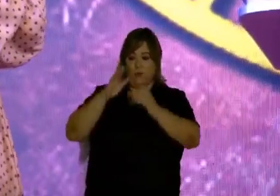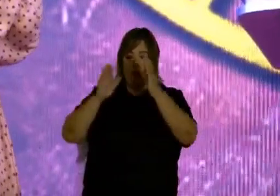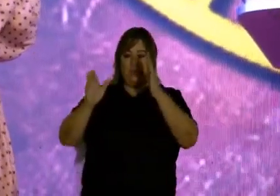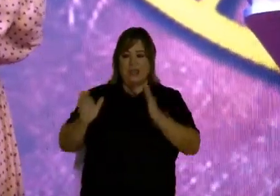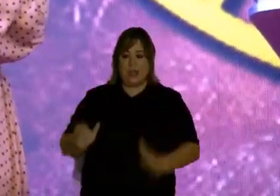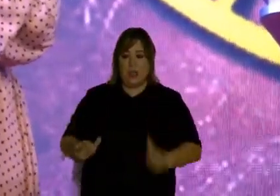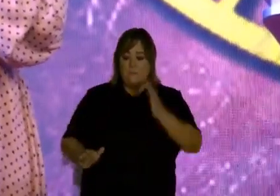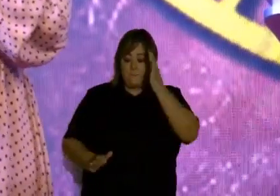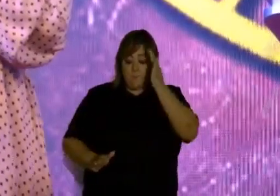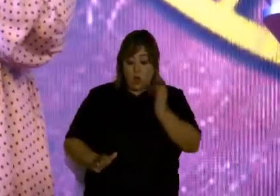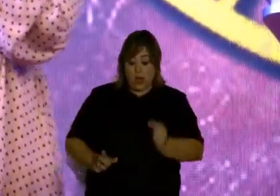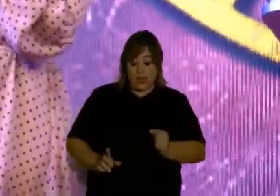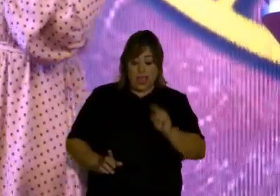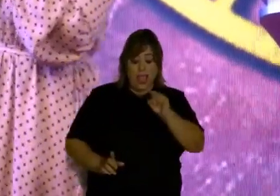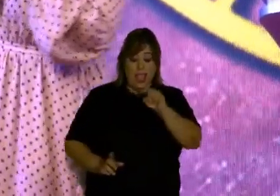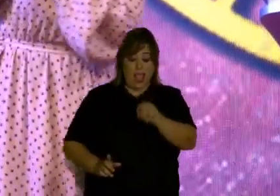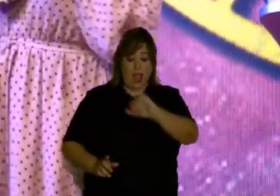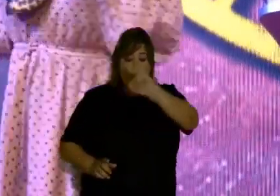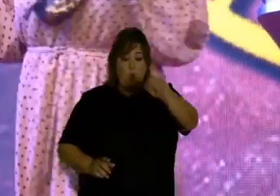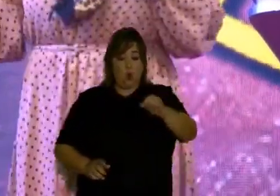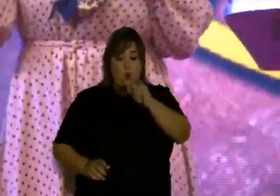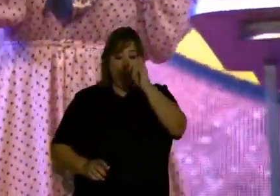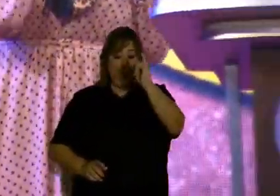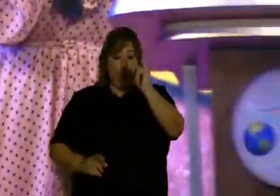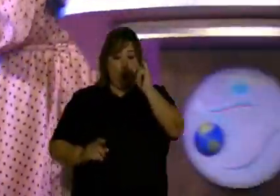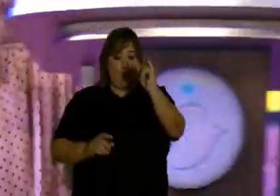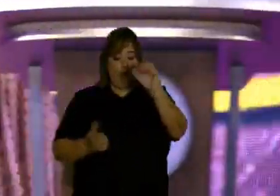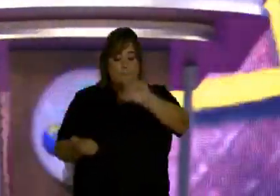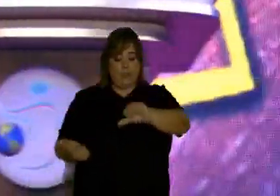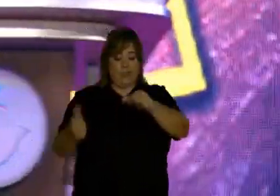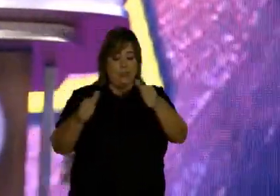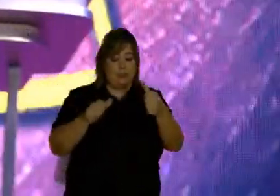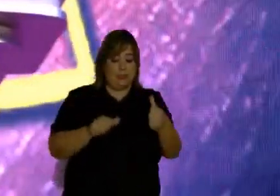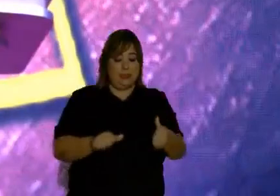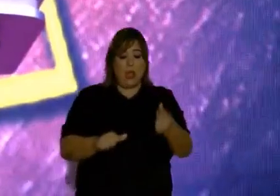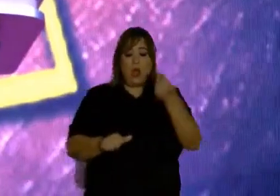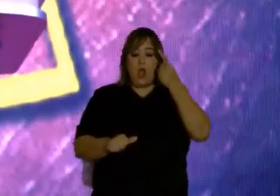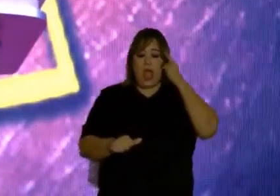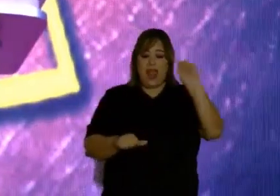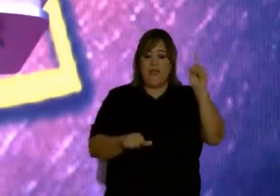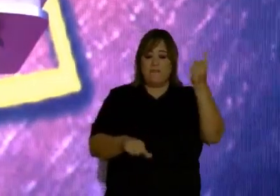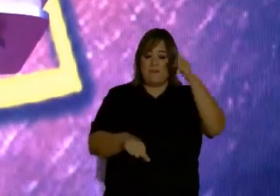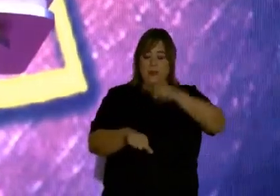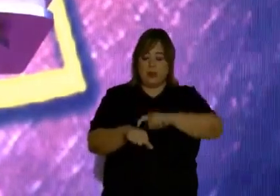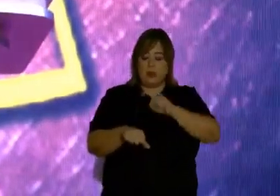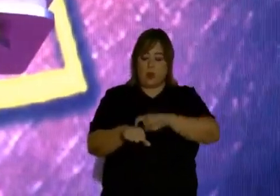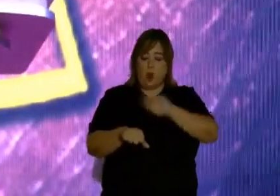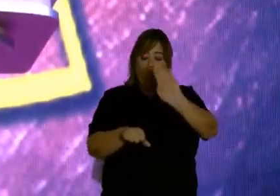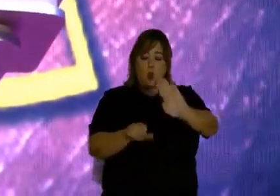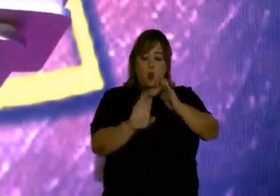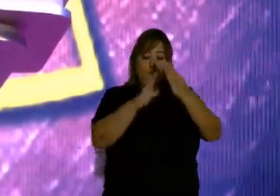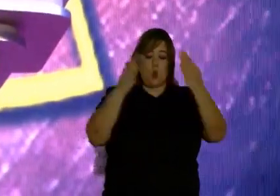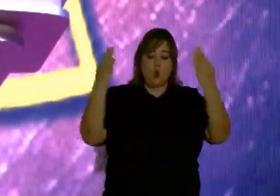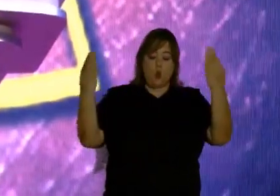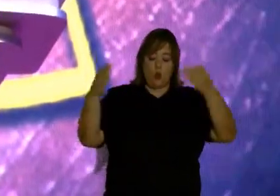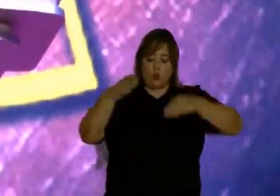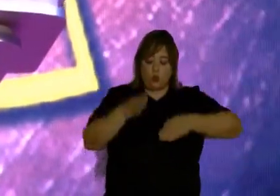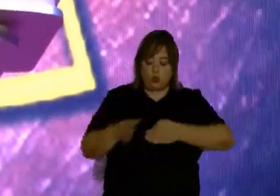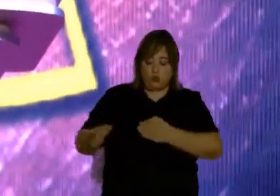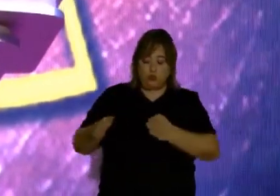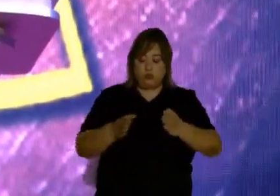iba a abrir el camino para anunciar el que venía. Y mire lo que dice aquí en la palabra. Juan, el que